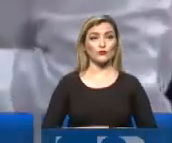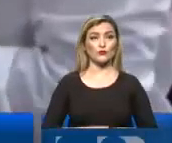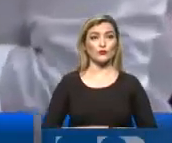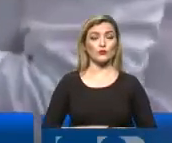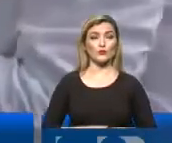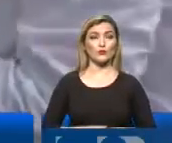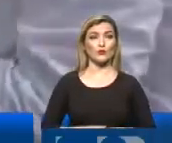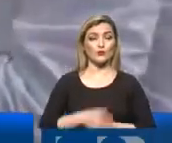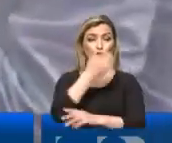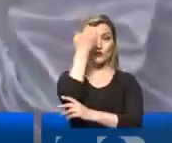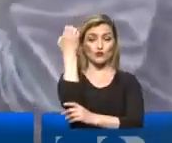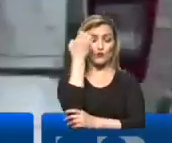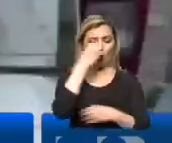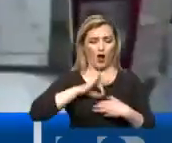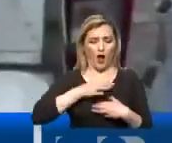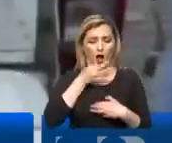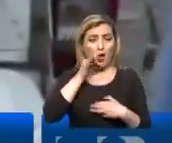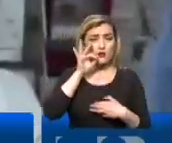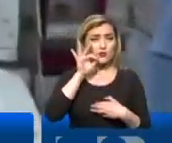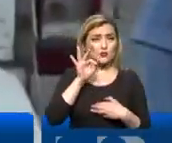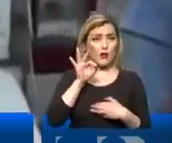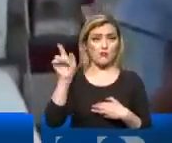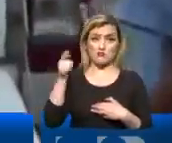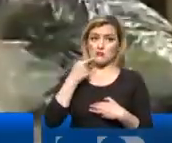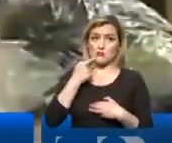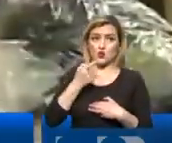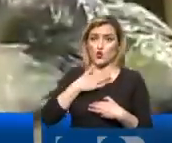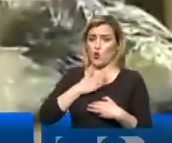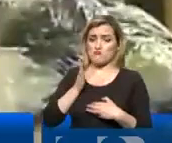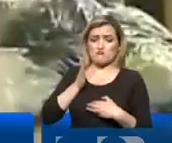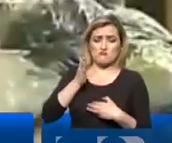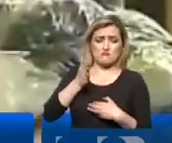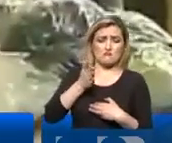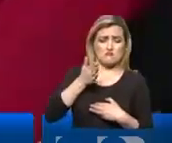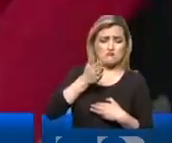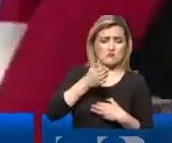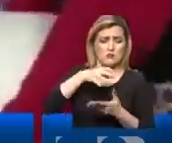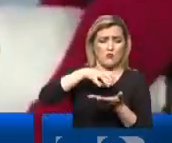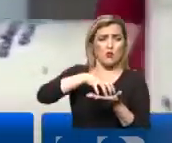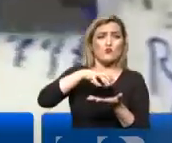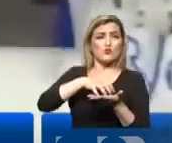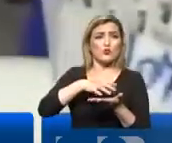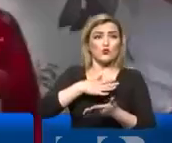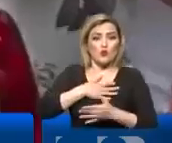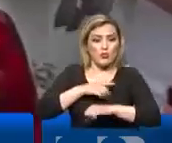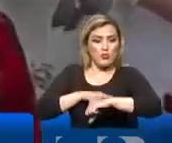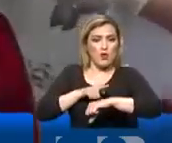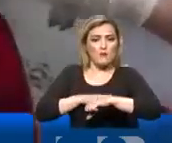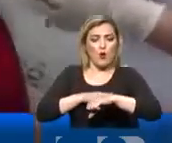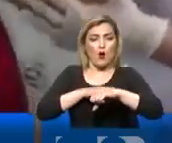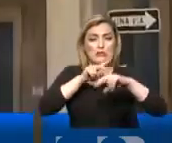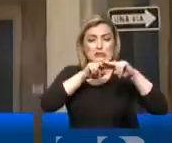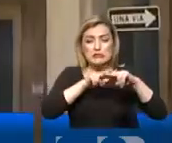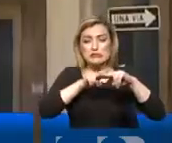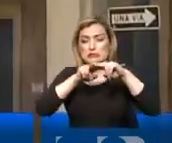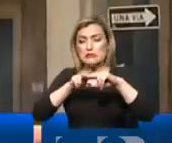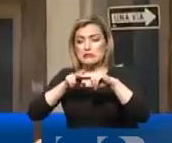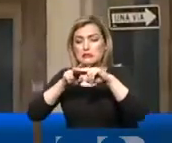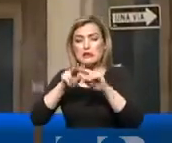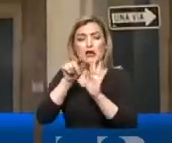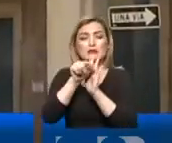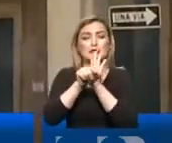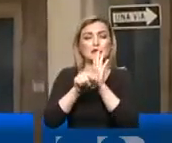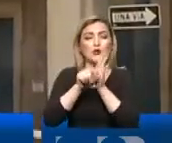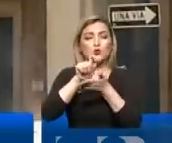que durante la emergencia se ha dedicado a recorrer la provincia y que eso no le ha dado tiempo de revisar en detalle los contratos del gobierno